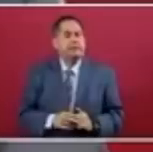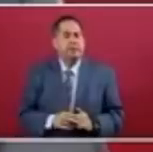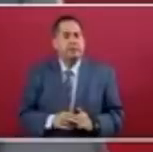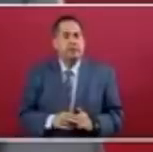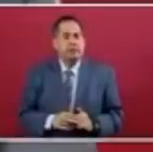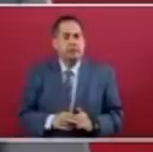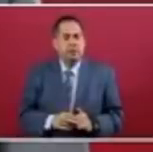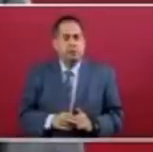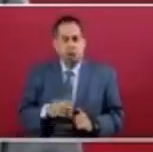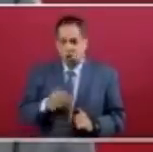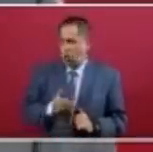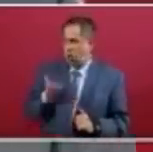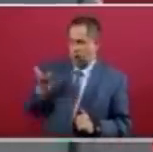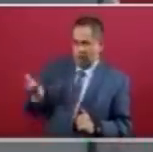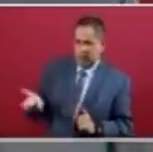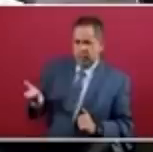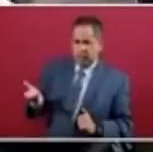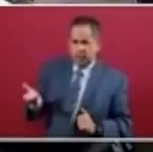le voy a pedir